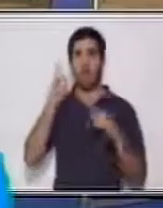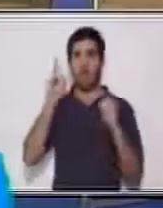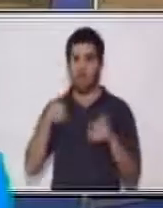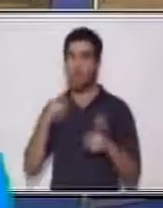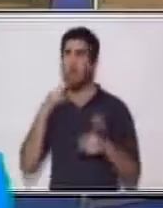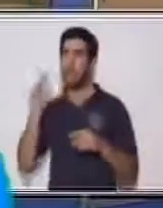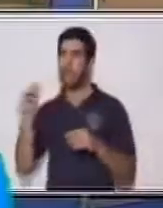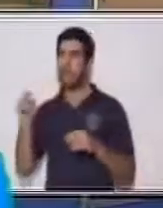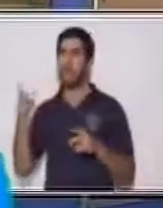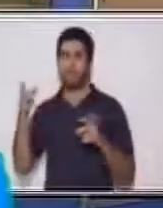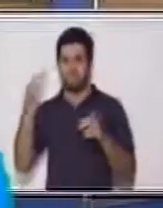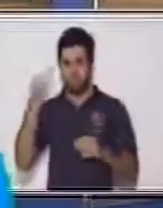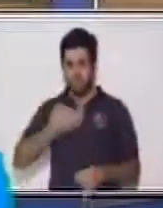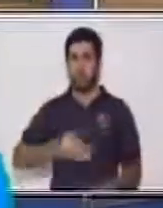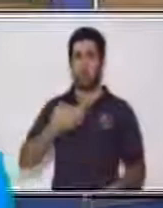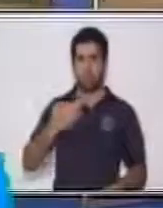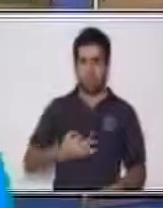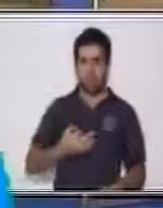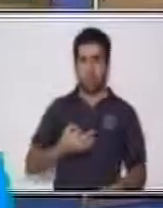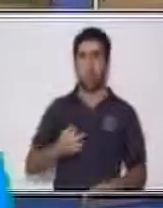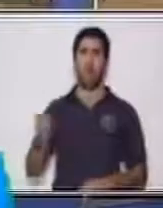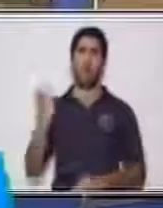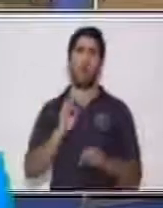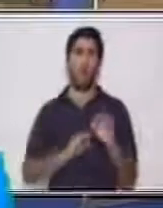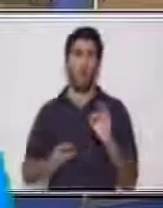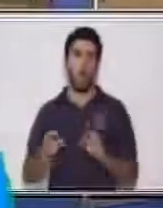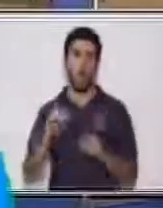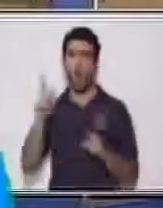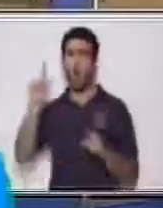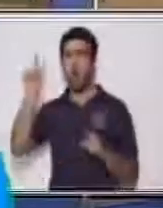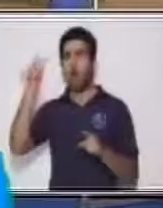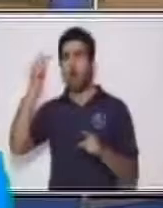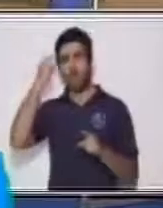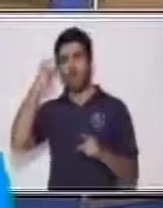una forma formal. O cuando se presenta el gobierno